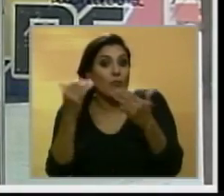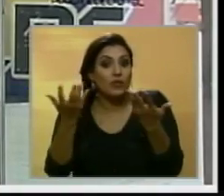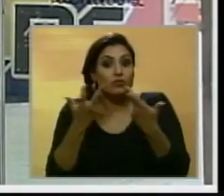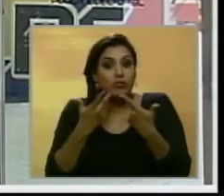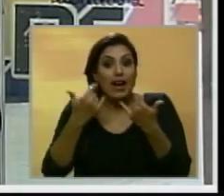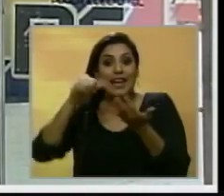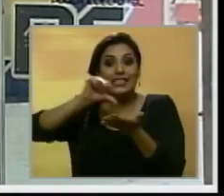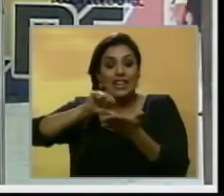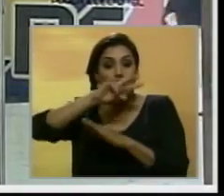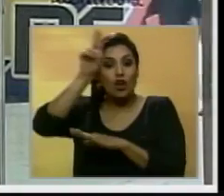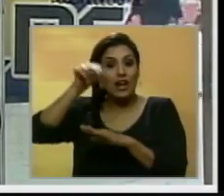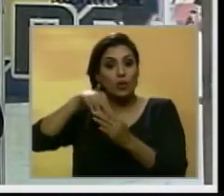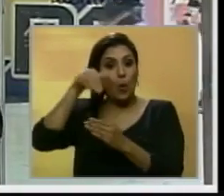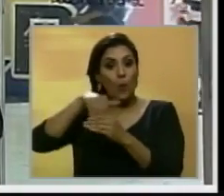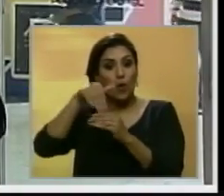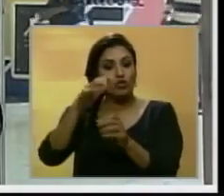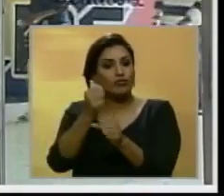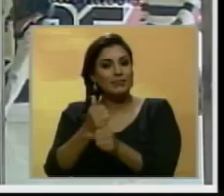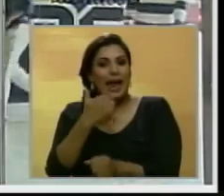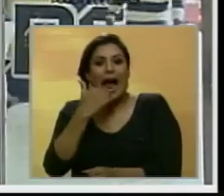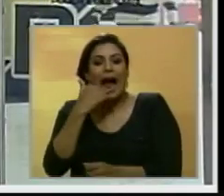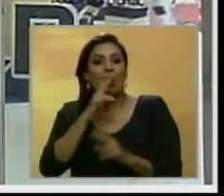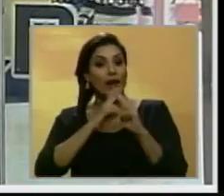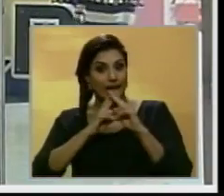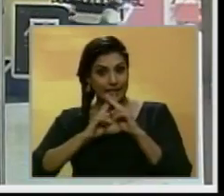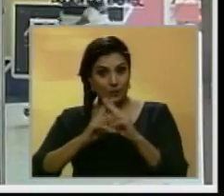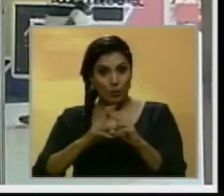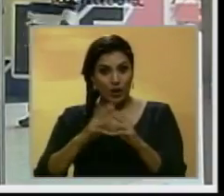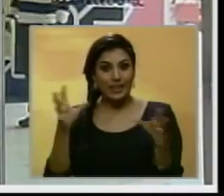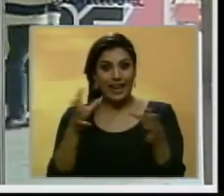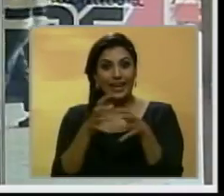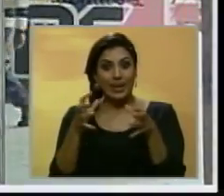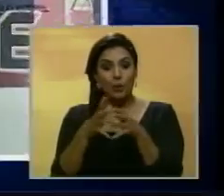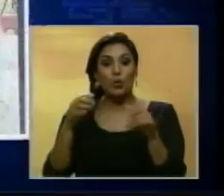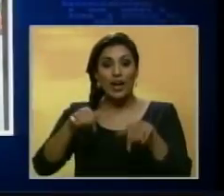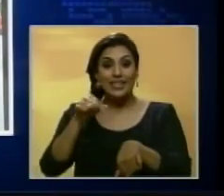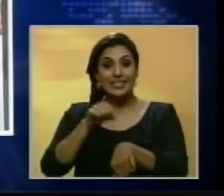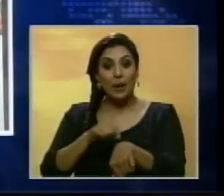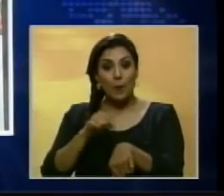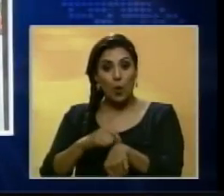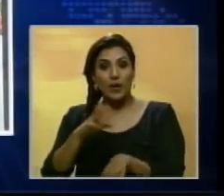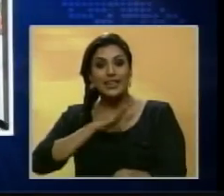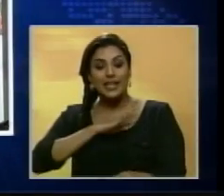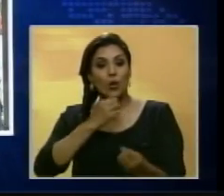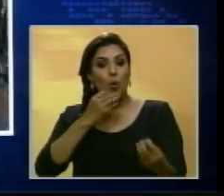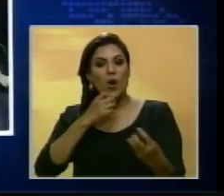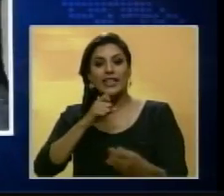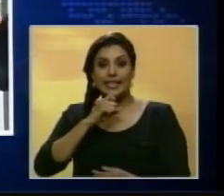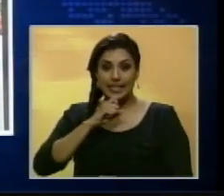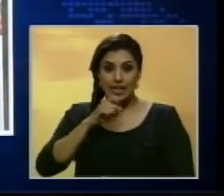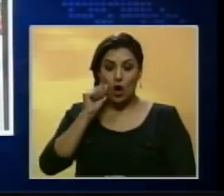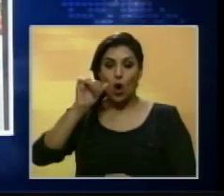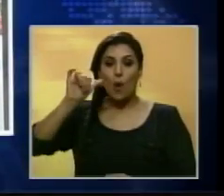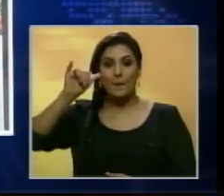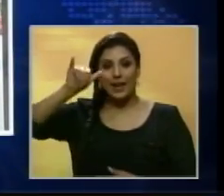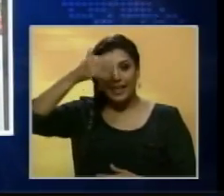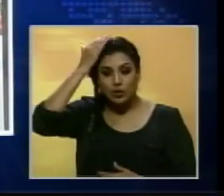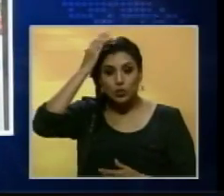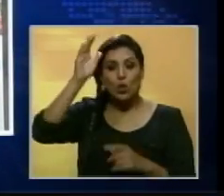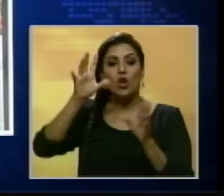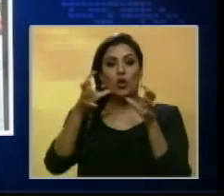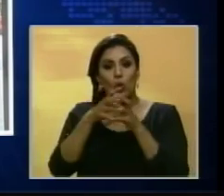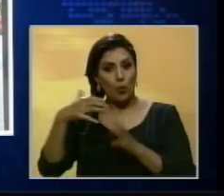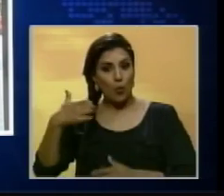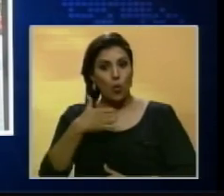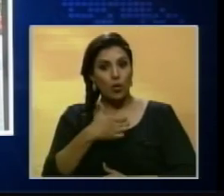Centro Nacional Electoral, esperando los resultados de la reunión que en este momento está sosteniendo Chuo Torrealba y dirigentes de la